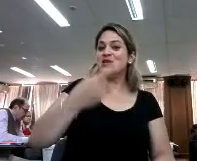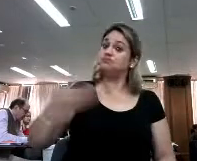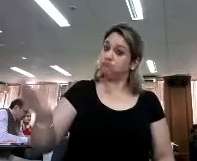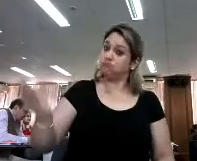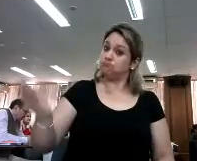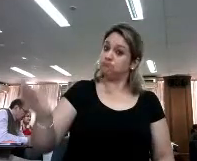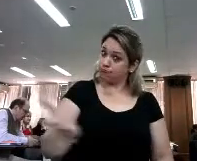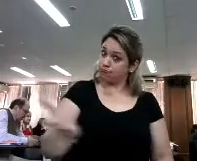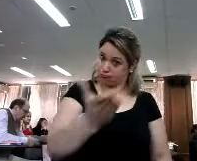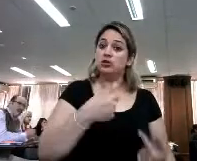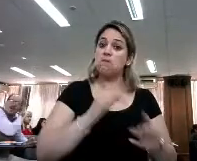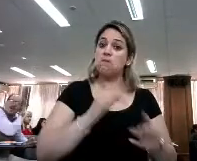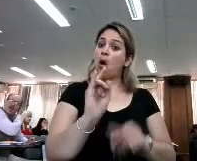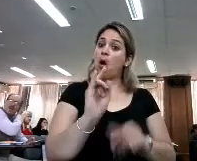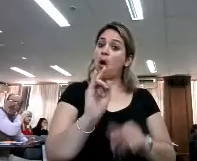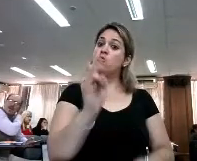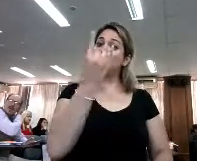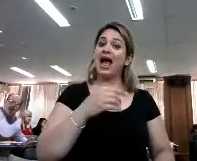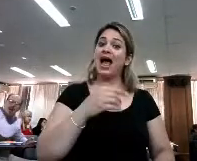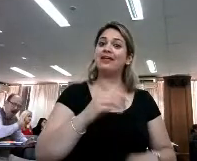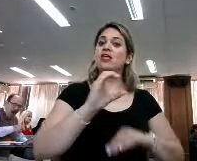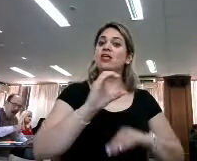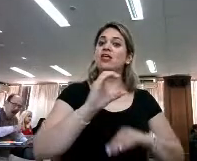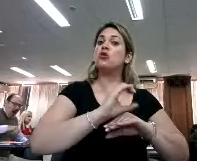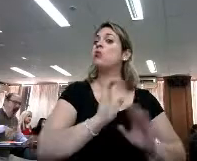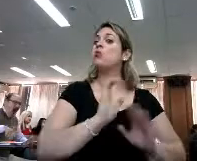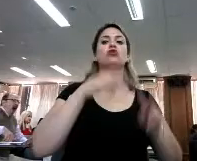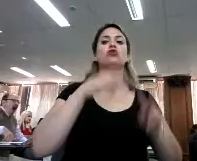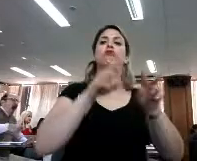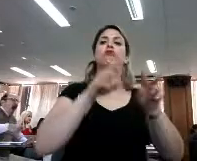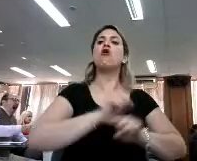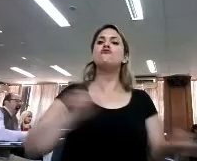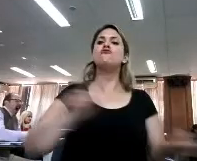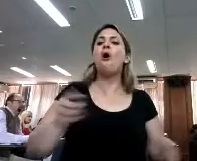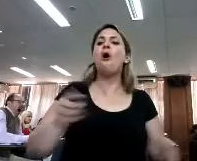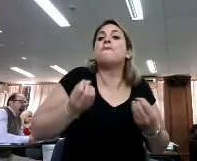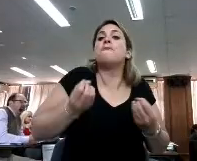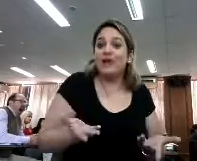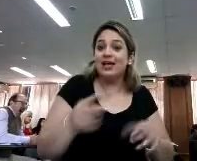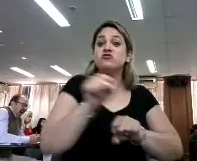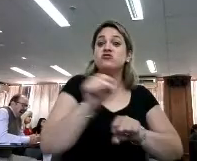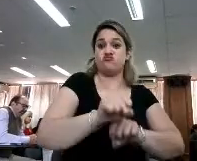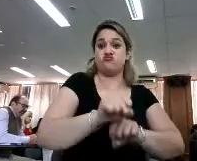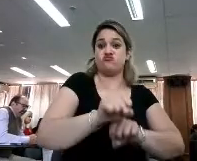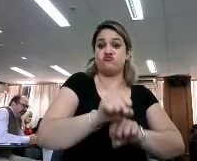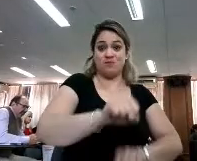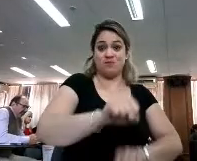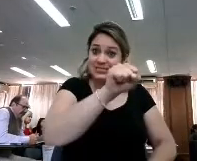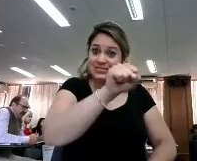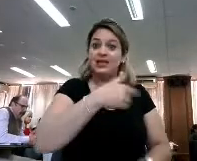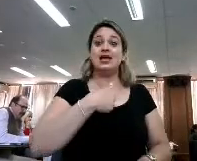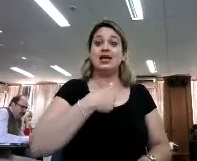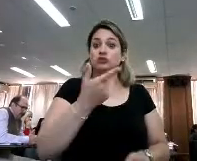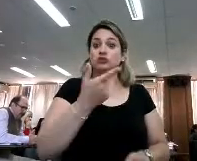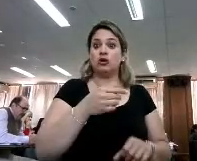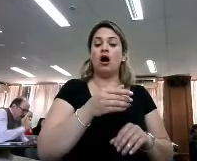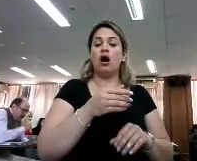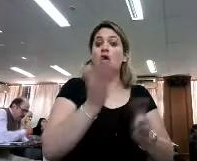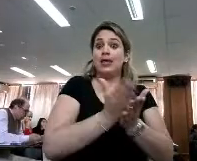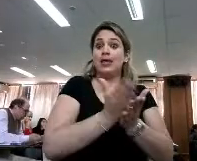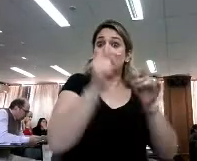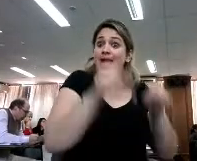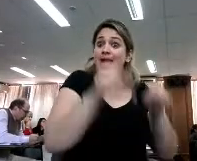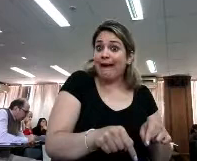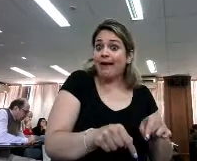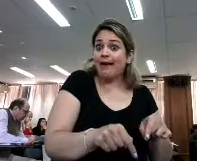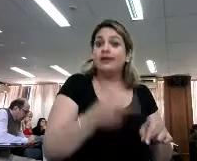¿sabes qué? Para la Universidad del Cuyo yo no les voy a cobrar nada porque yo me gradué, hice mi grado o mi pregrado acá y